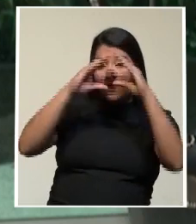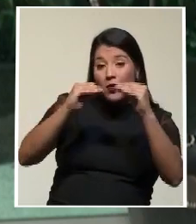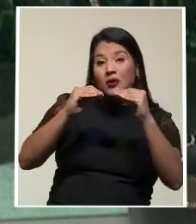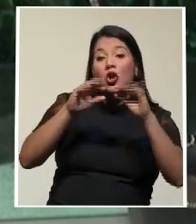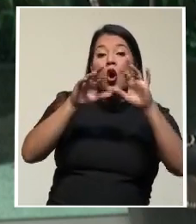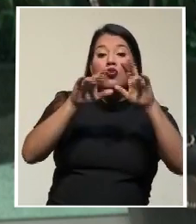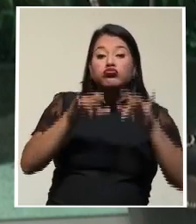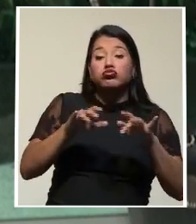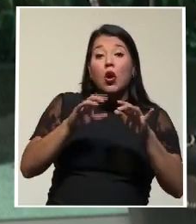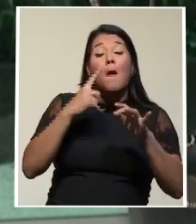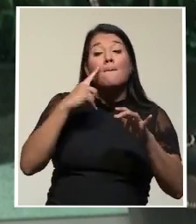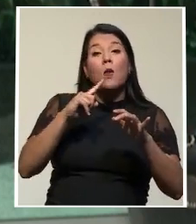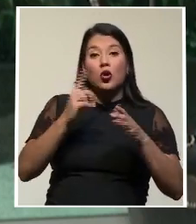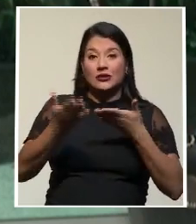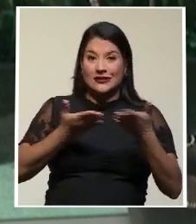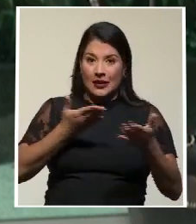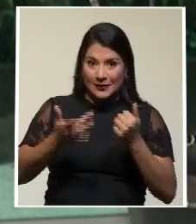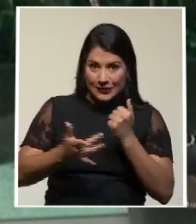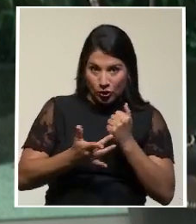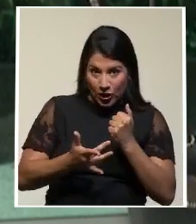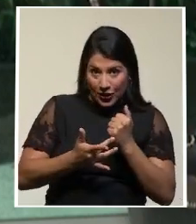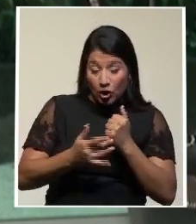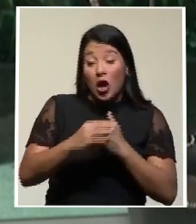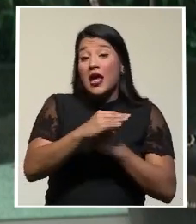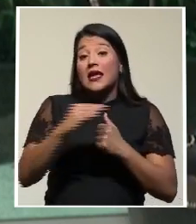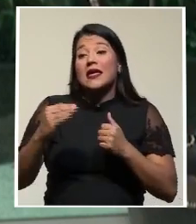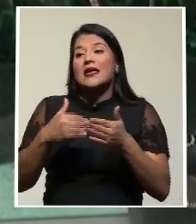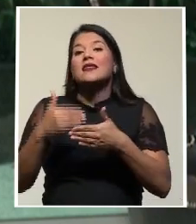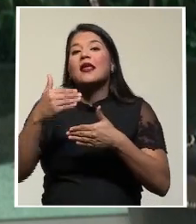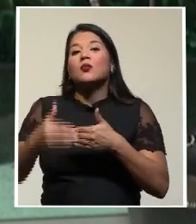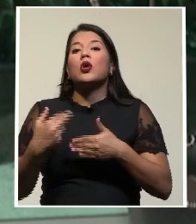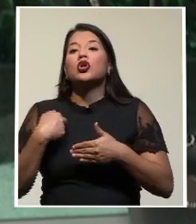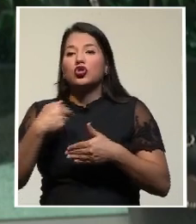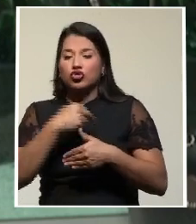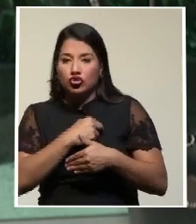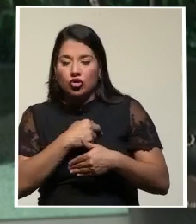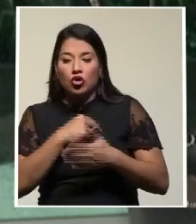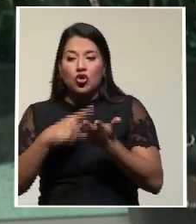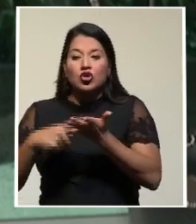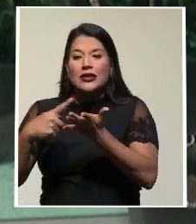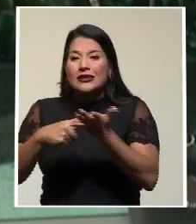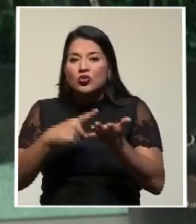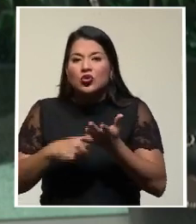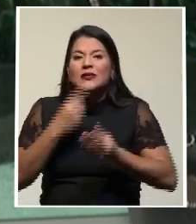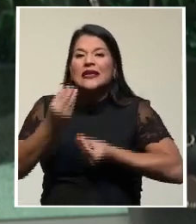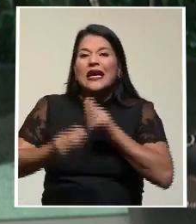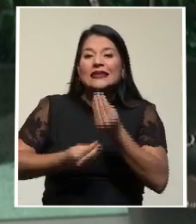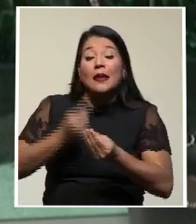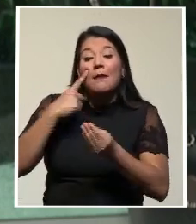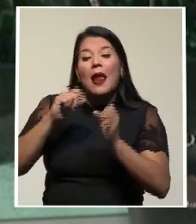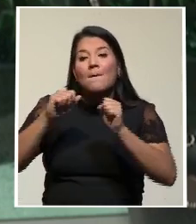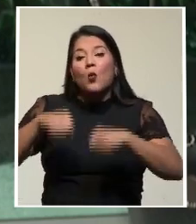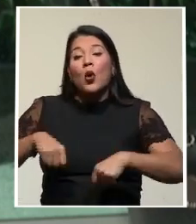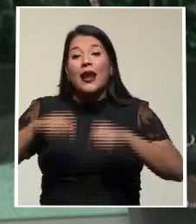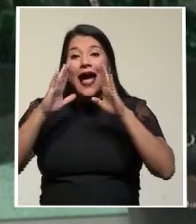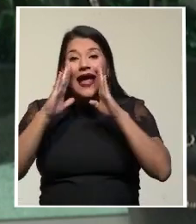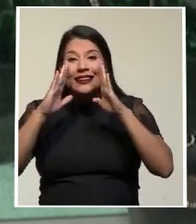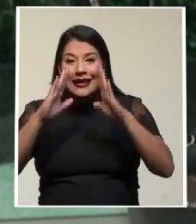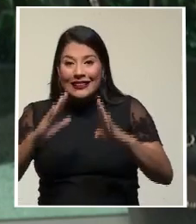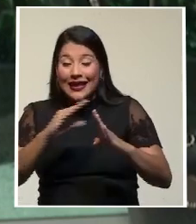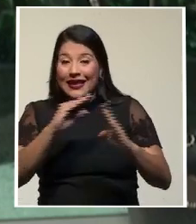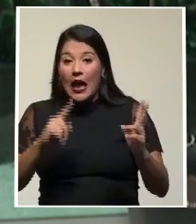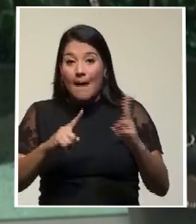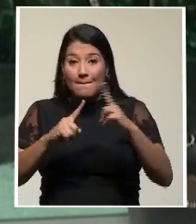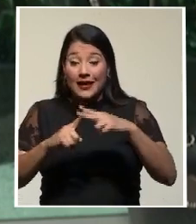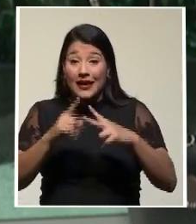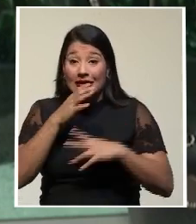nosotros trabajamos cuáles son las mociones necesarias para atender las inconstitucionalidades señaladas ya en el portal. Poder entender cuáles